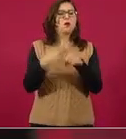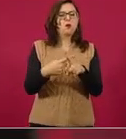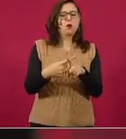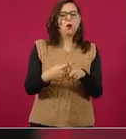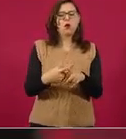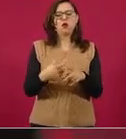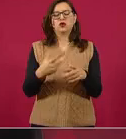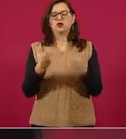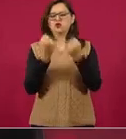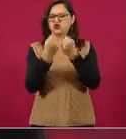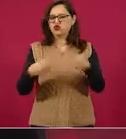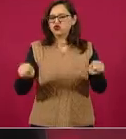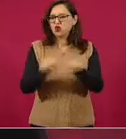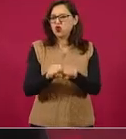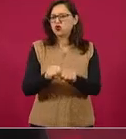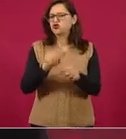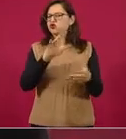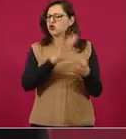asociados